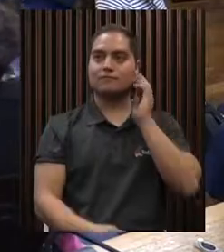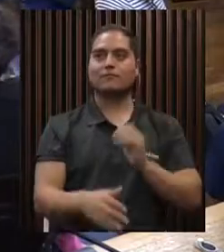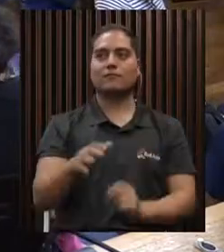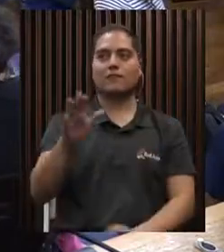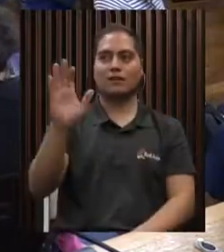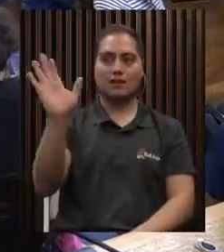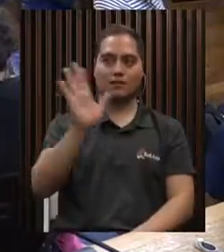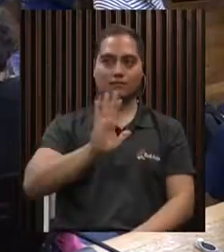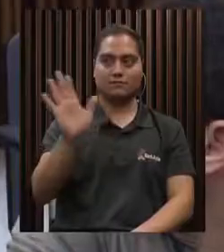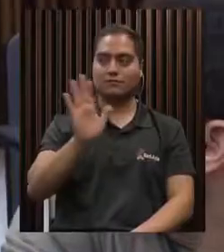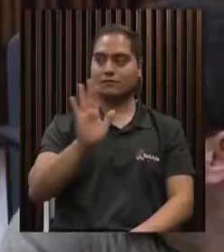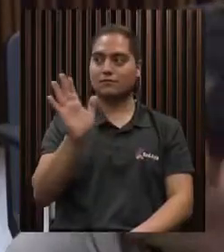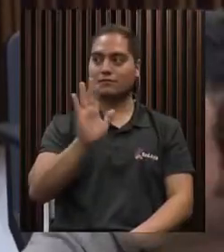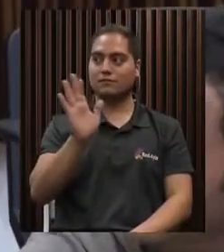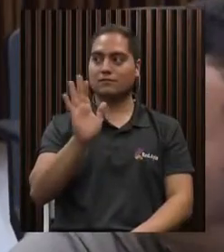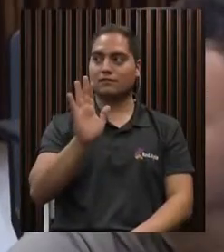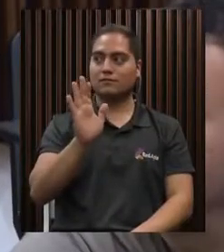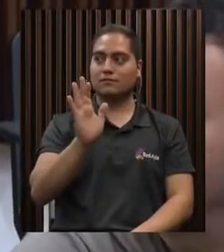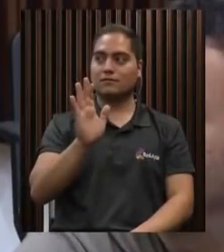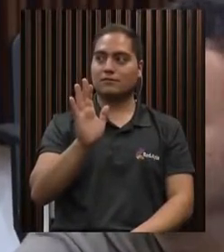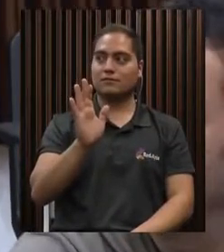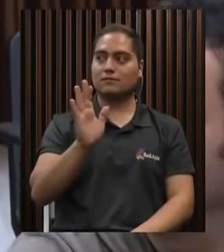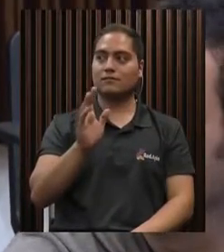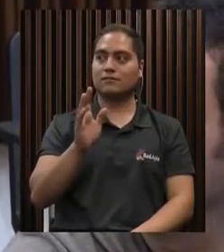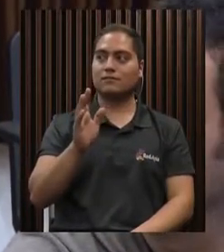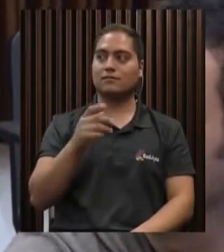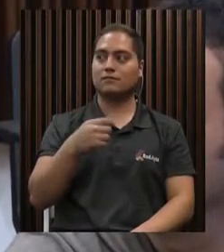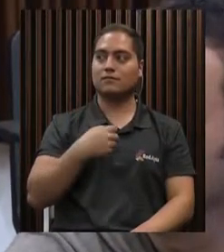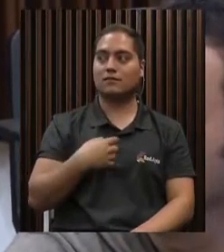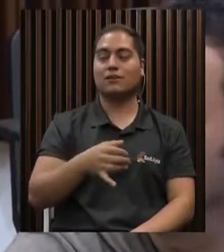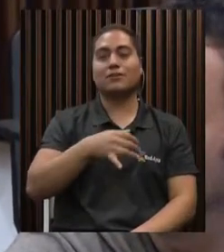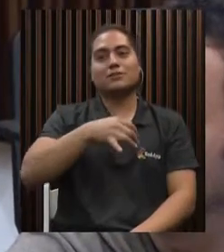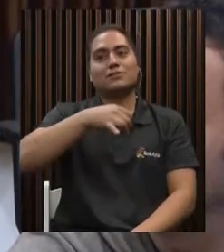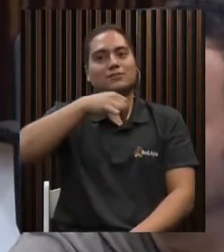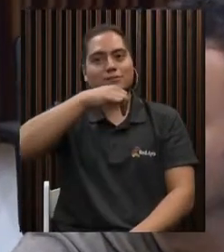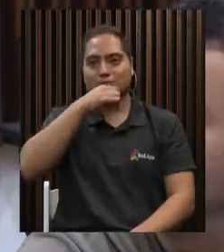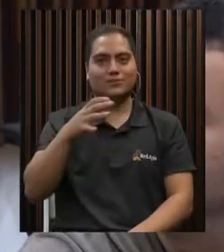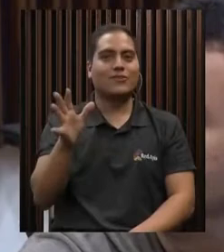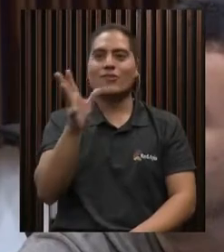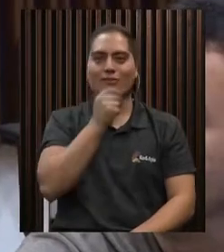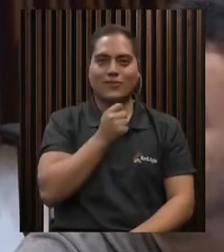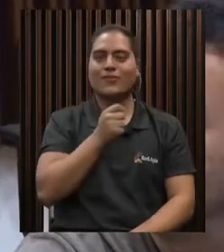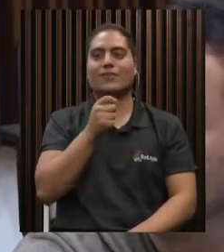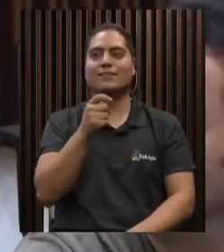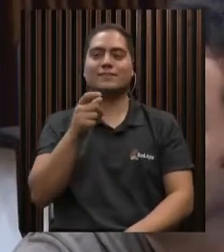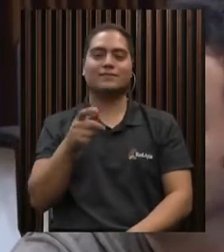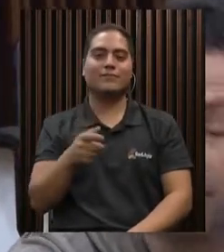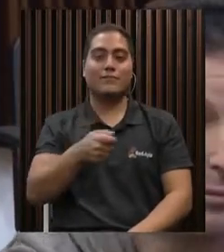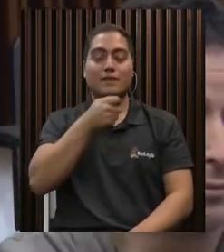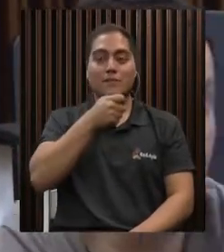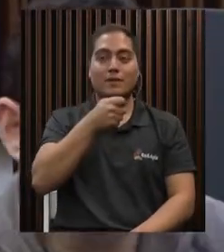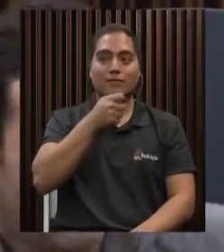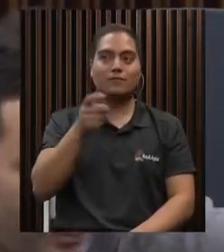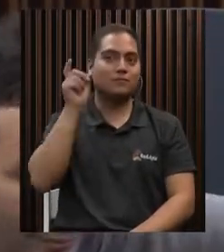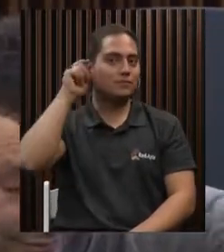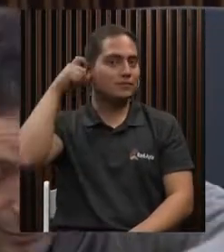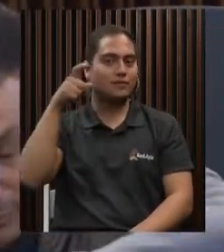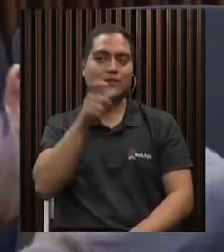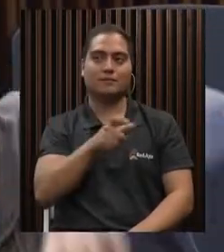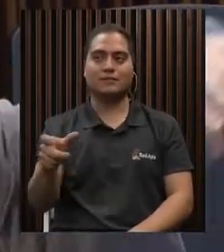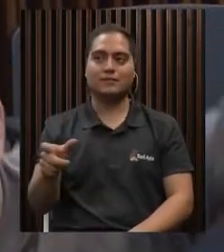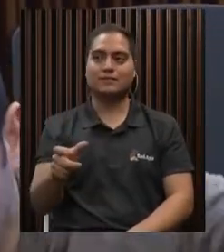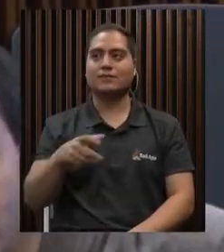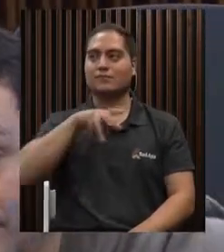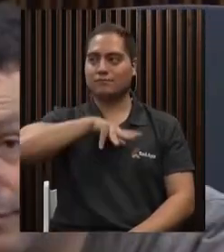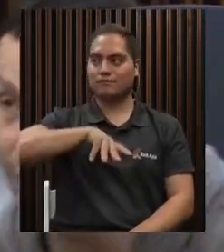Hello, fuera del micrófono para personas con discapacidad visual. Yo soy Ligia,